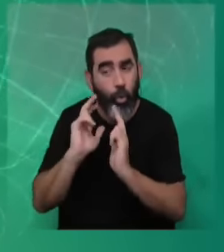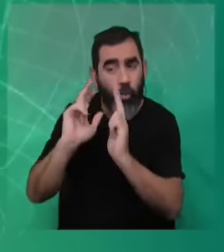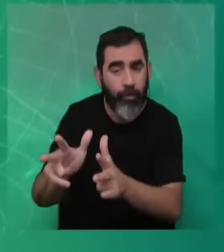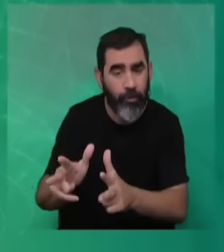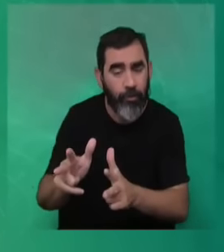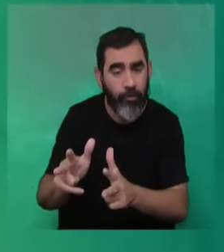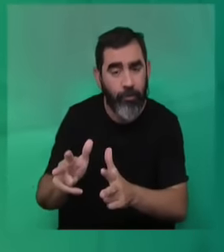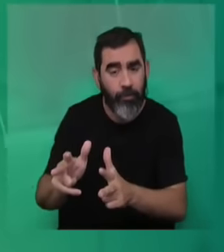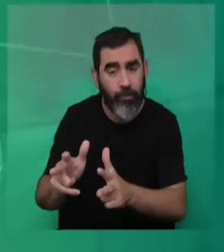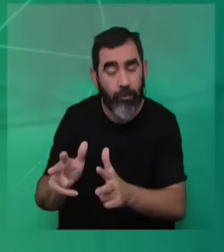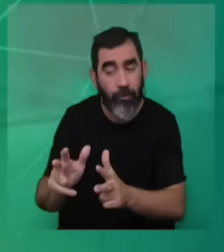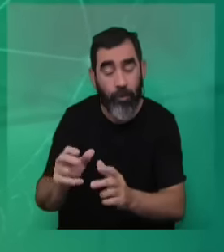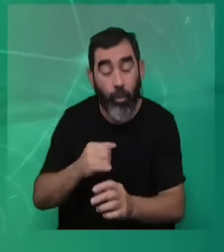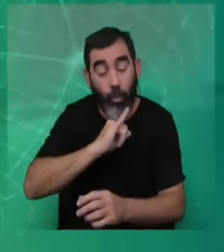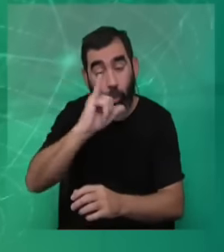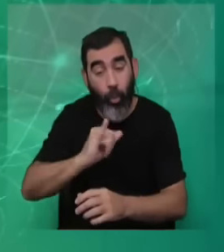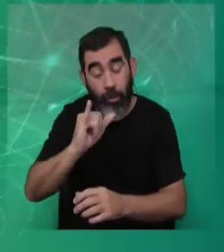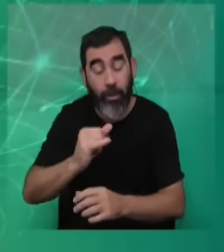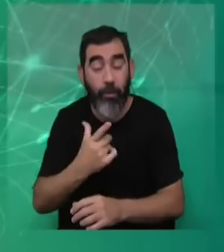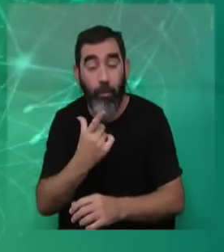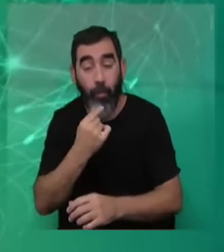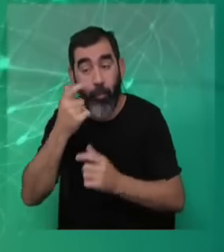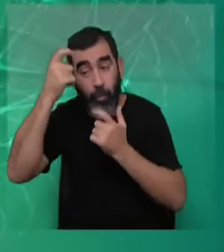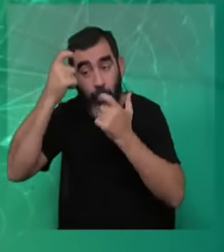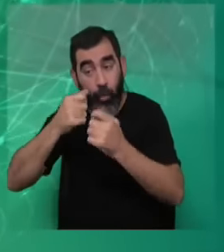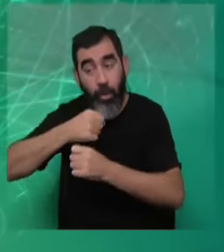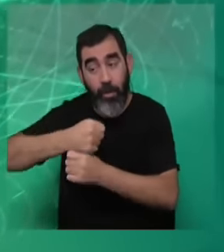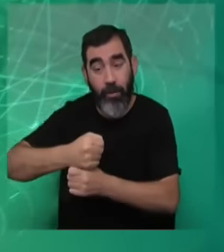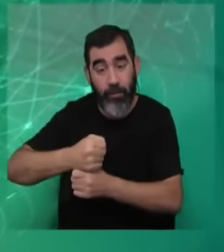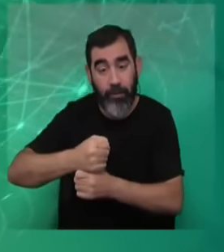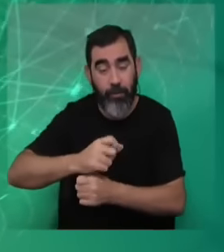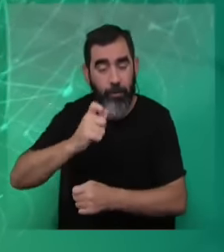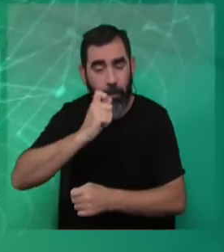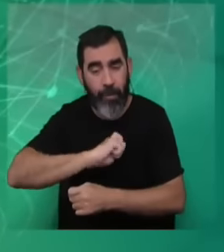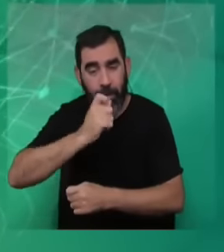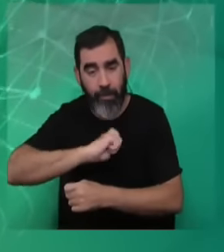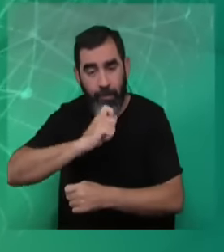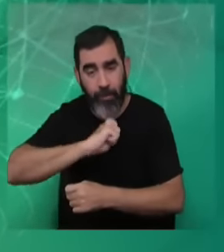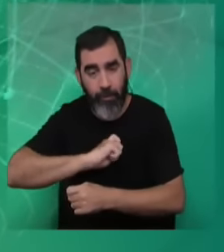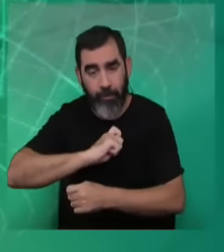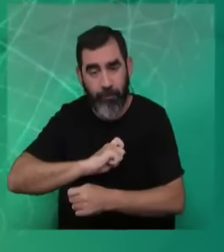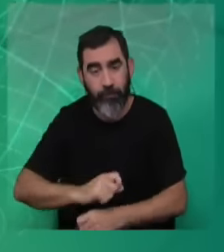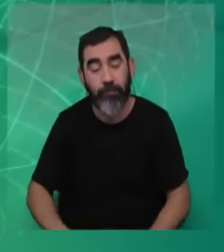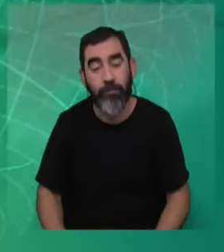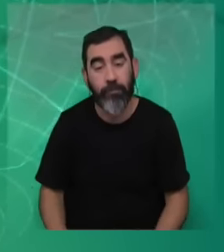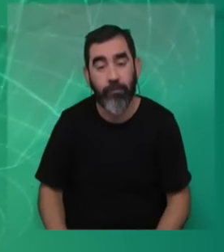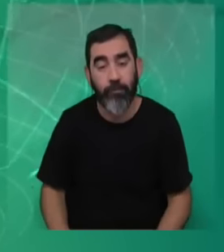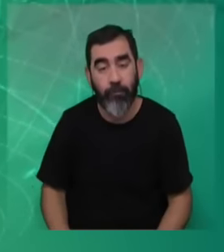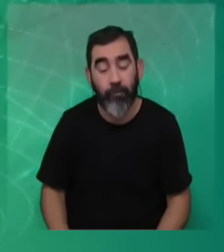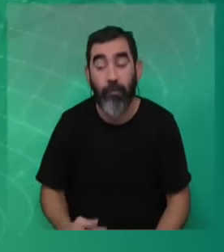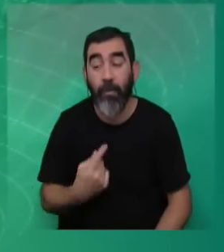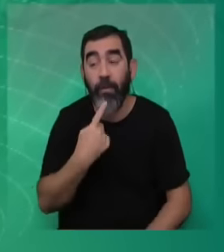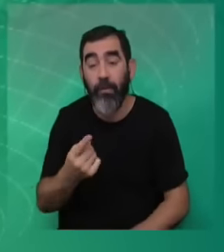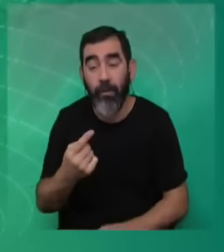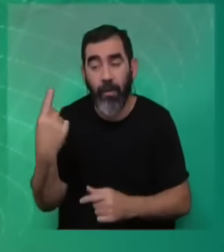que lo que han dicho hasta ahora los oficiales de la guardia republicana involucrados no es así en principio problematizan abiertamente